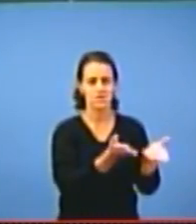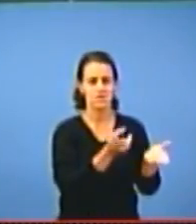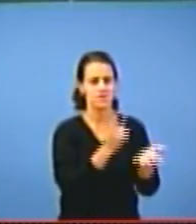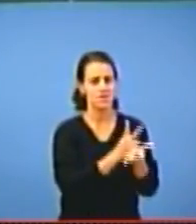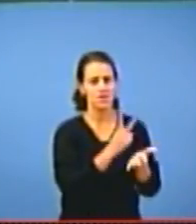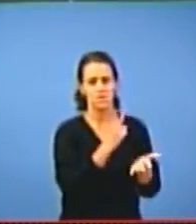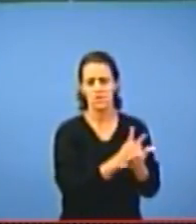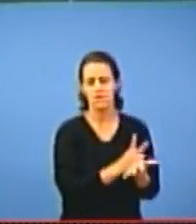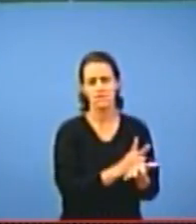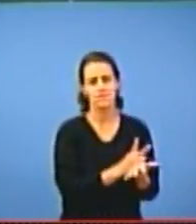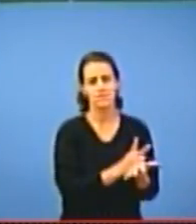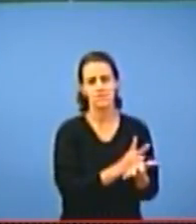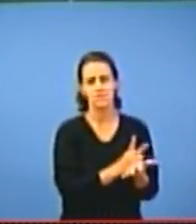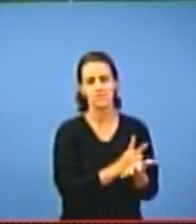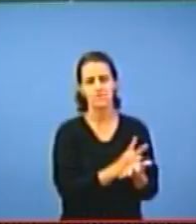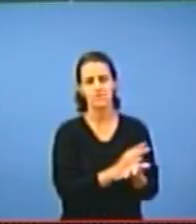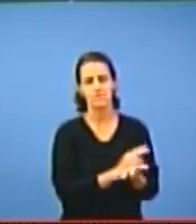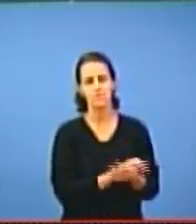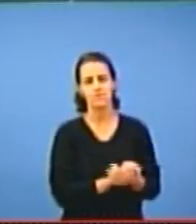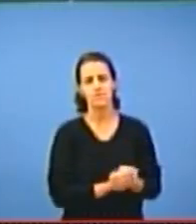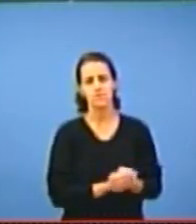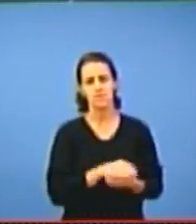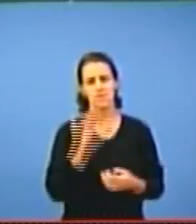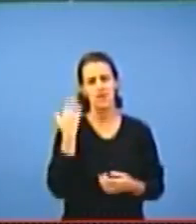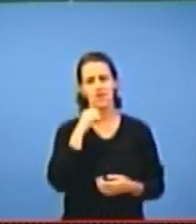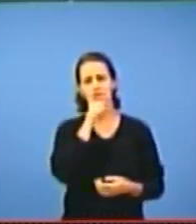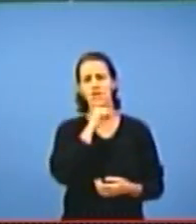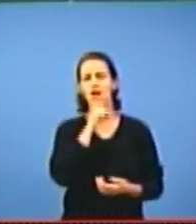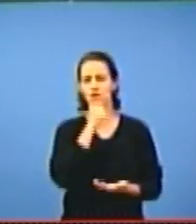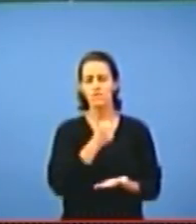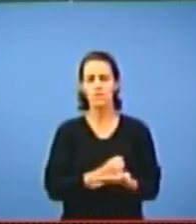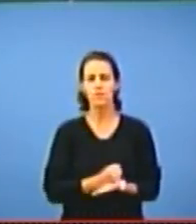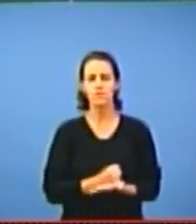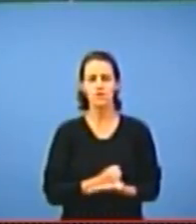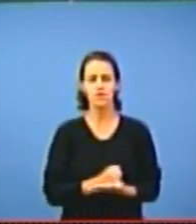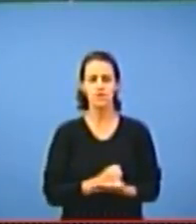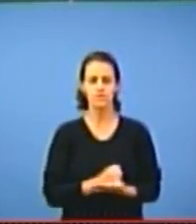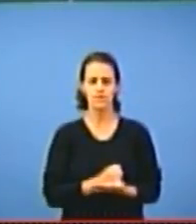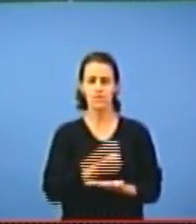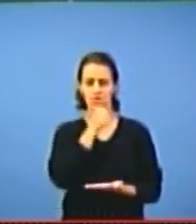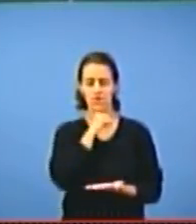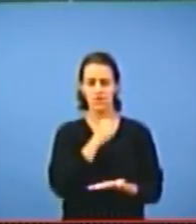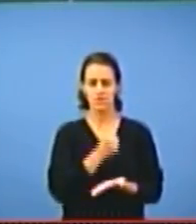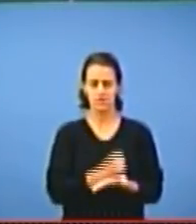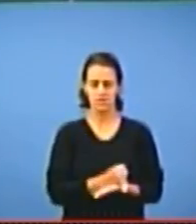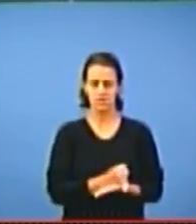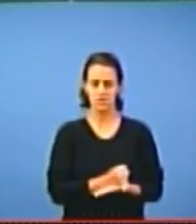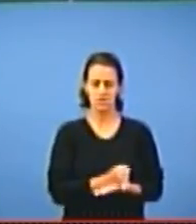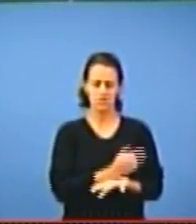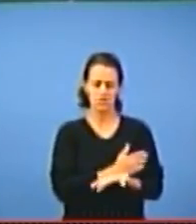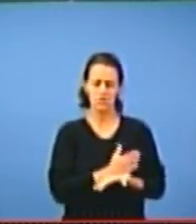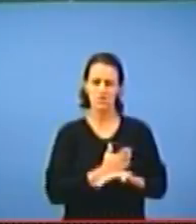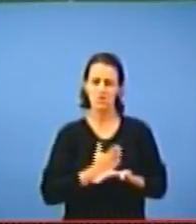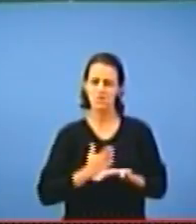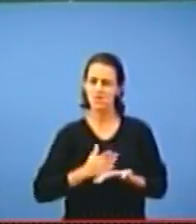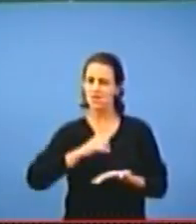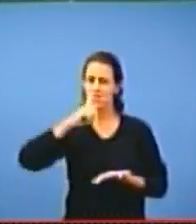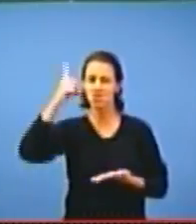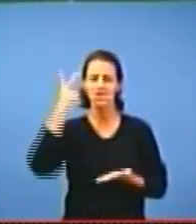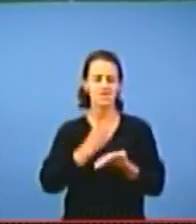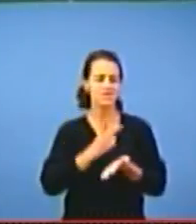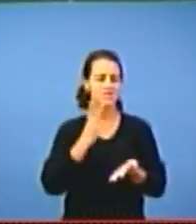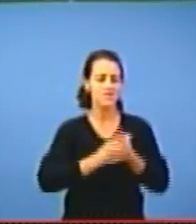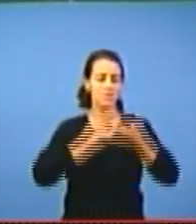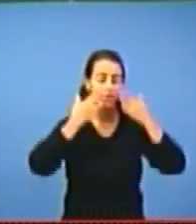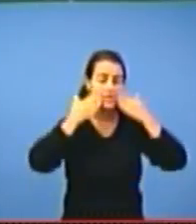Desde el inicio, en el Antiguo Testamento, desde el inicio del hombre, Dios siempre